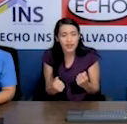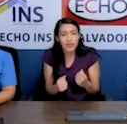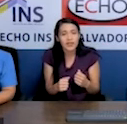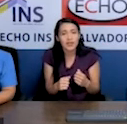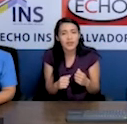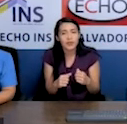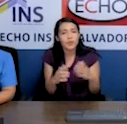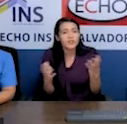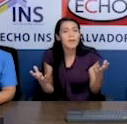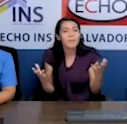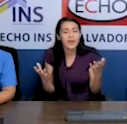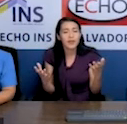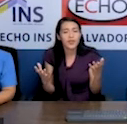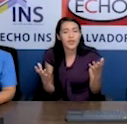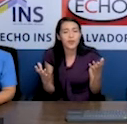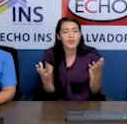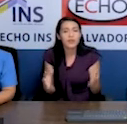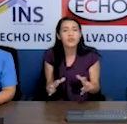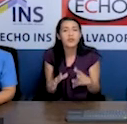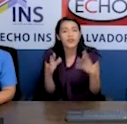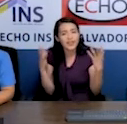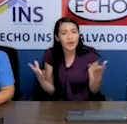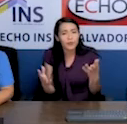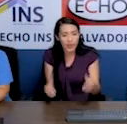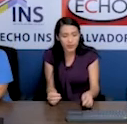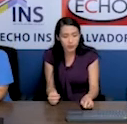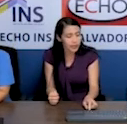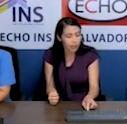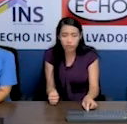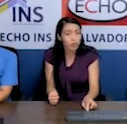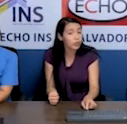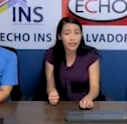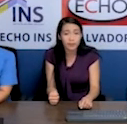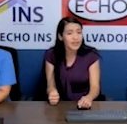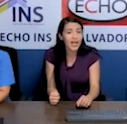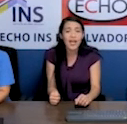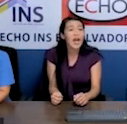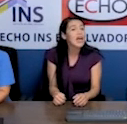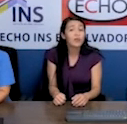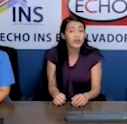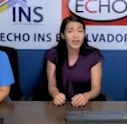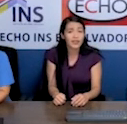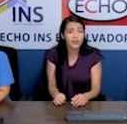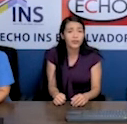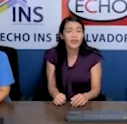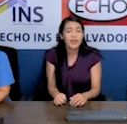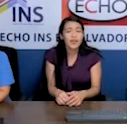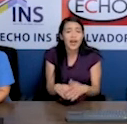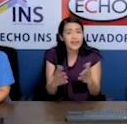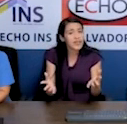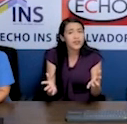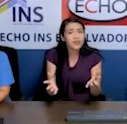paliativas. Y como siempre, en cuidados paliativos nos reta aún más porque no solo nos limita a lo